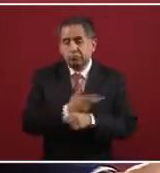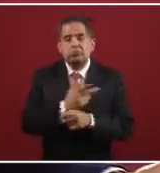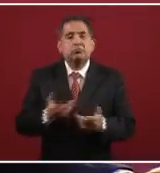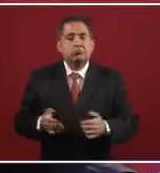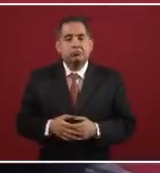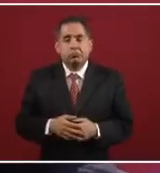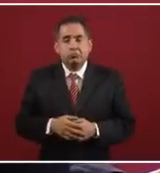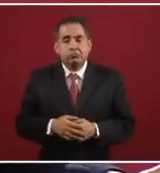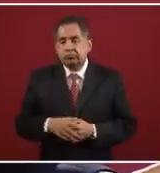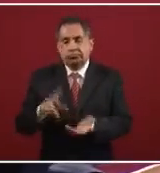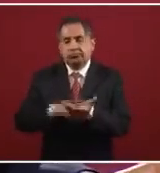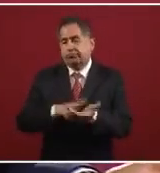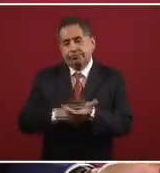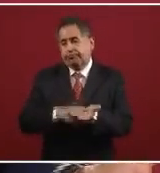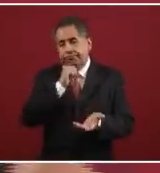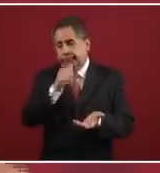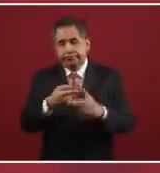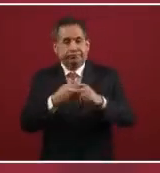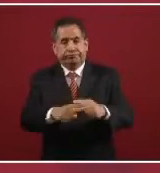No entra en vigor.